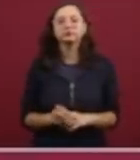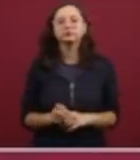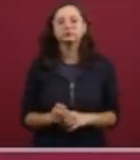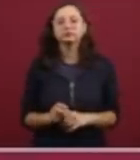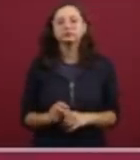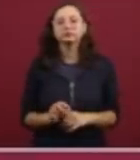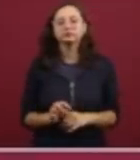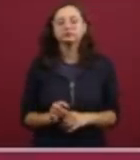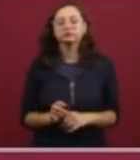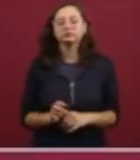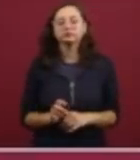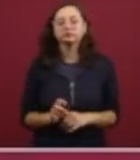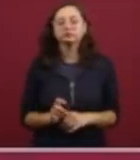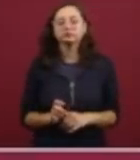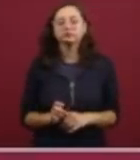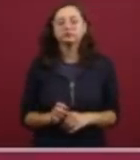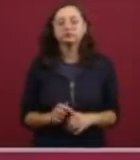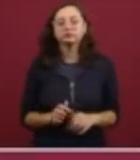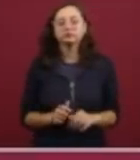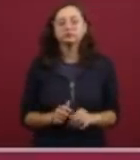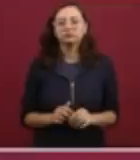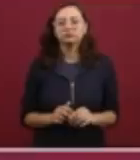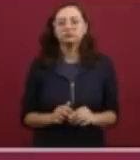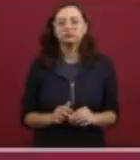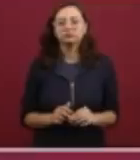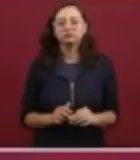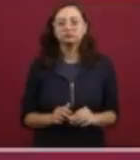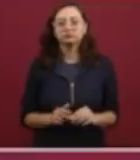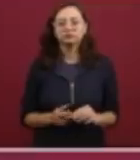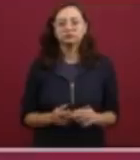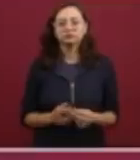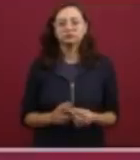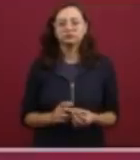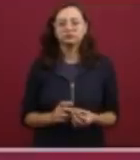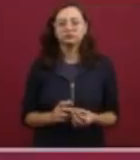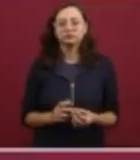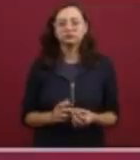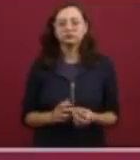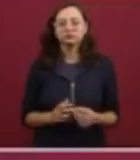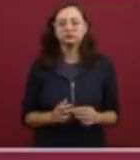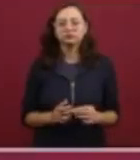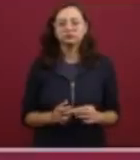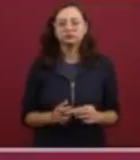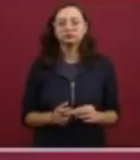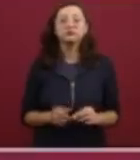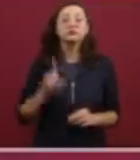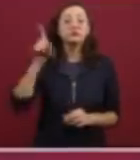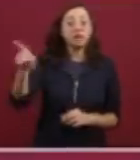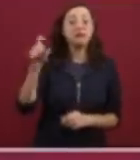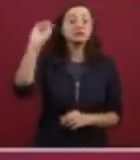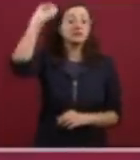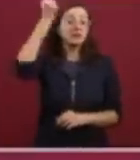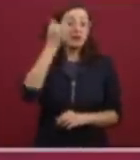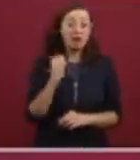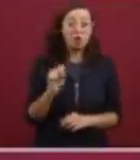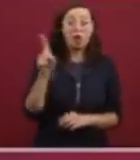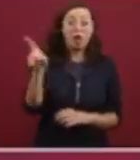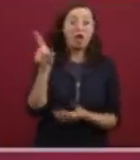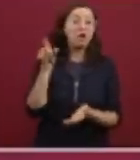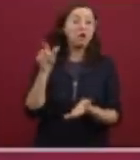una planta de fertilizantes en Sinaloa.